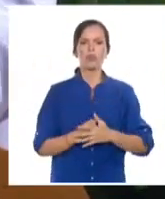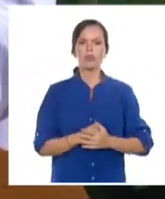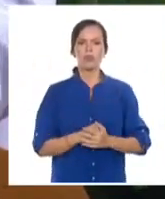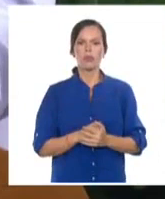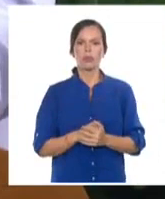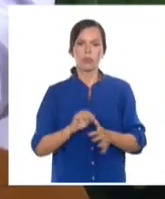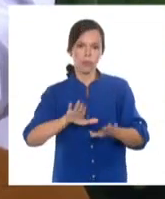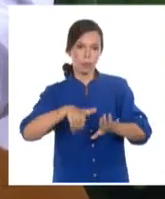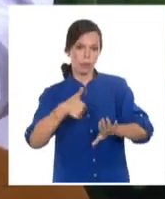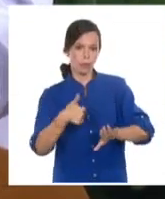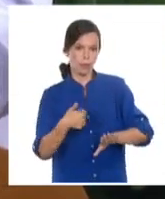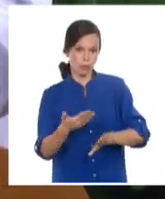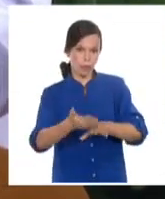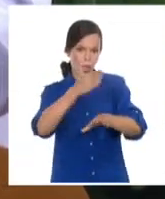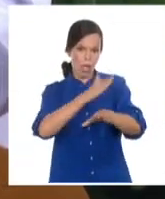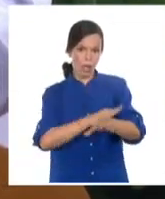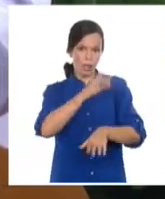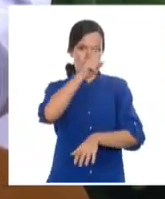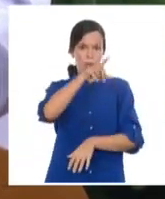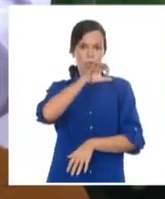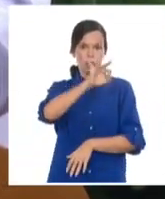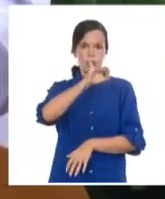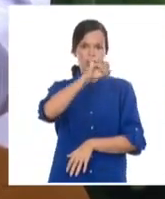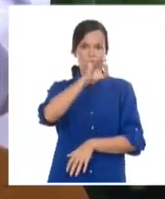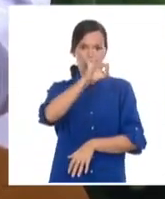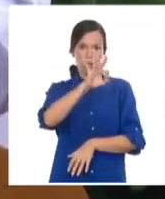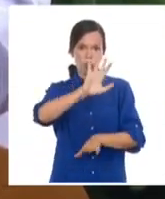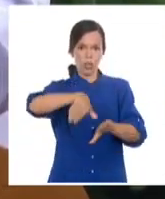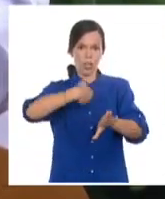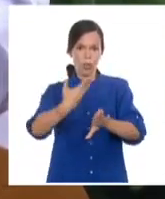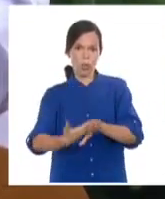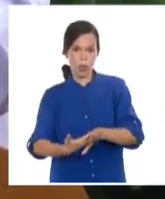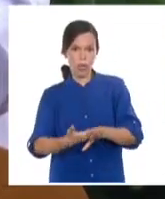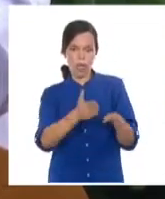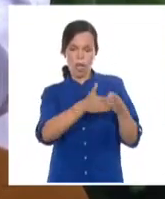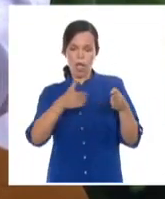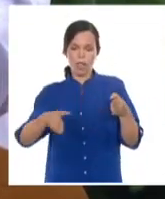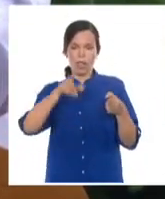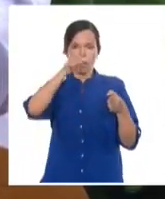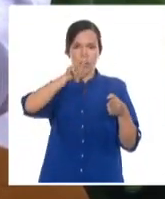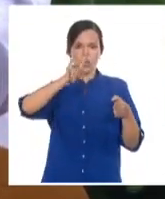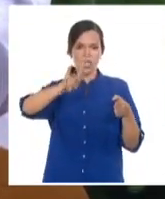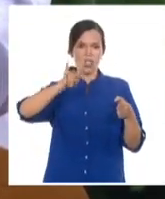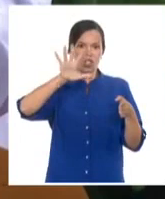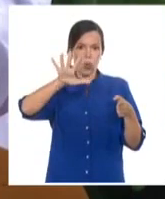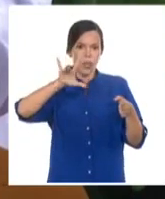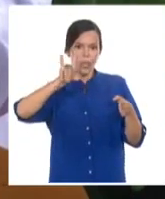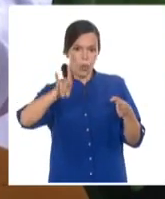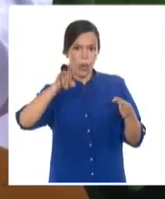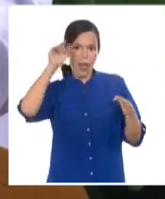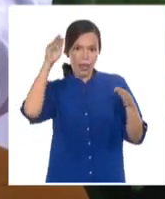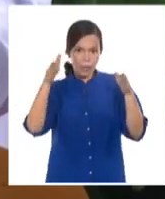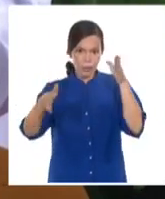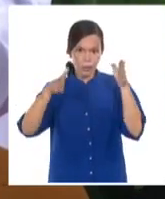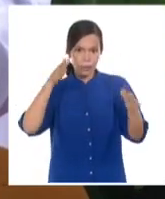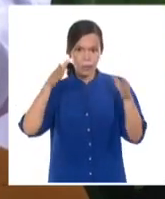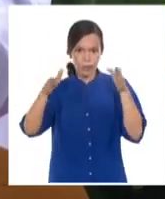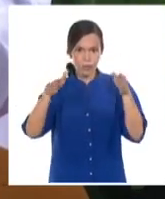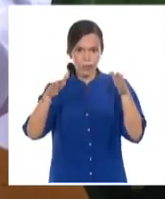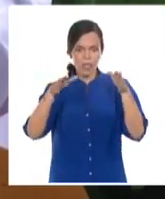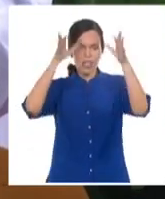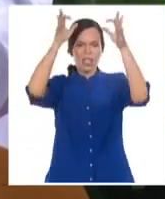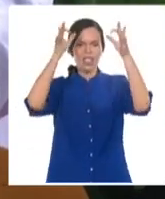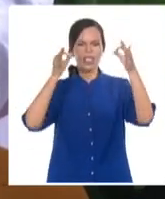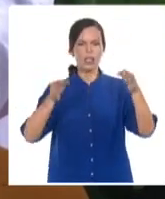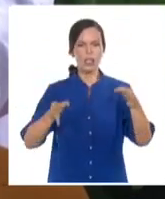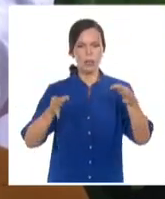1868 y hasta el triunfo en 1959 se apuntó directamente contra el corazón mismo de las